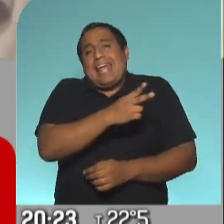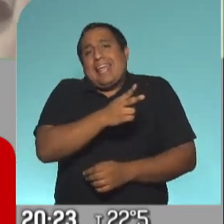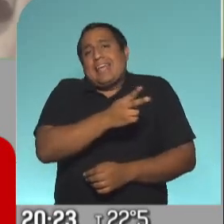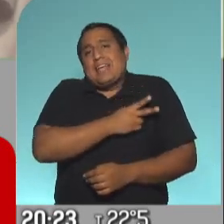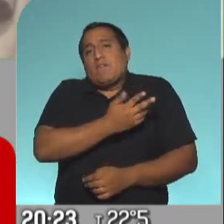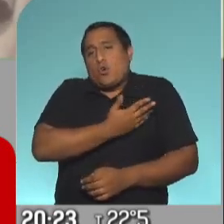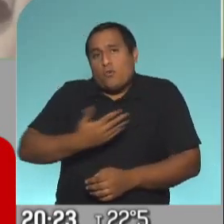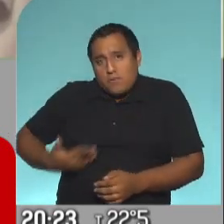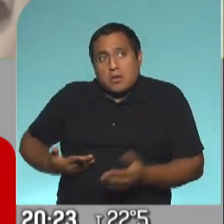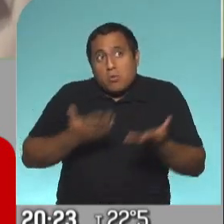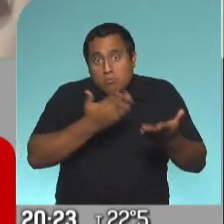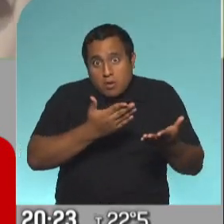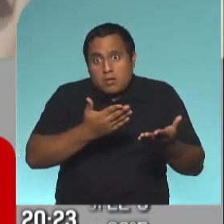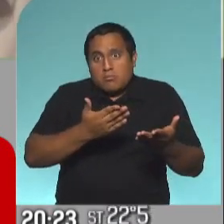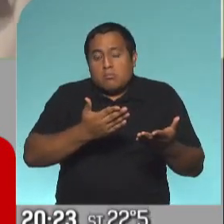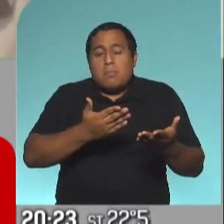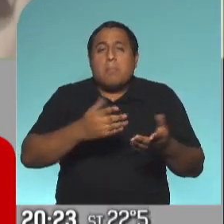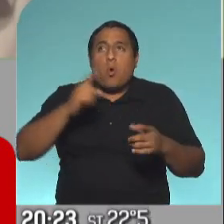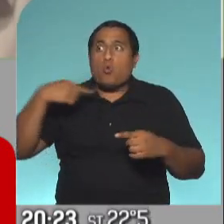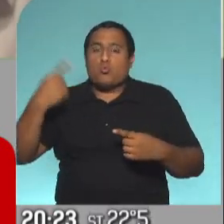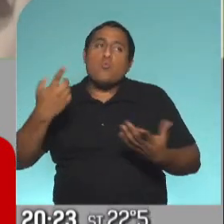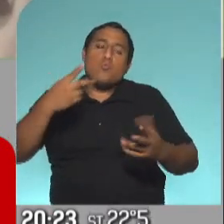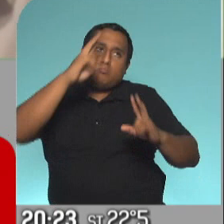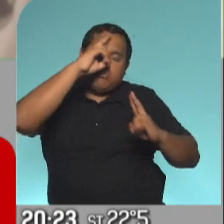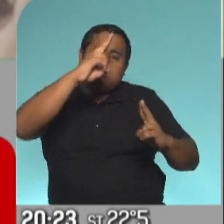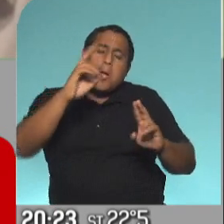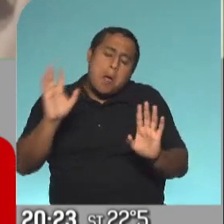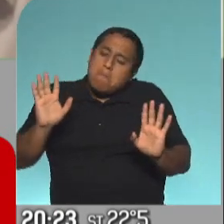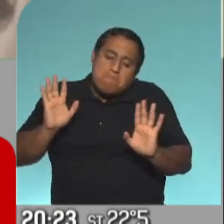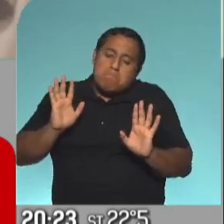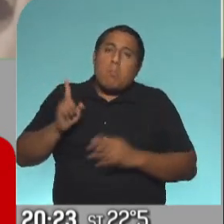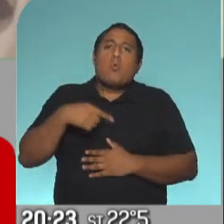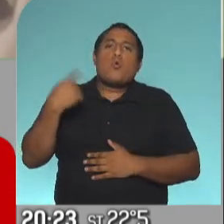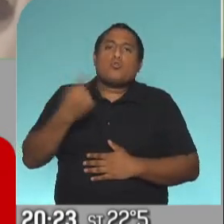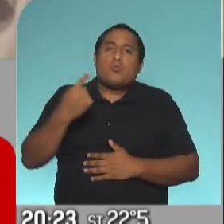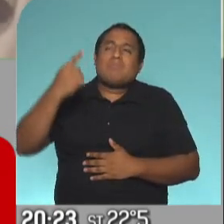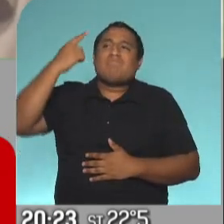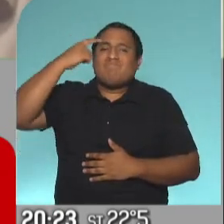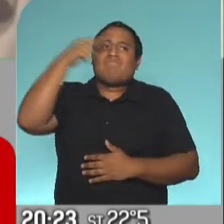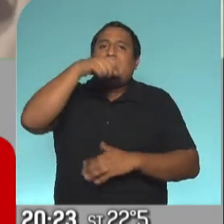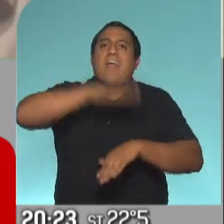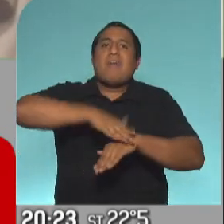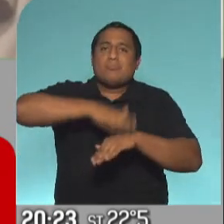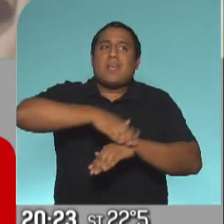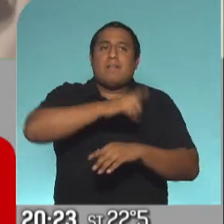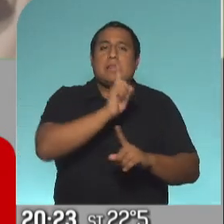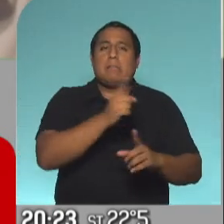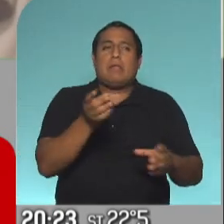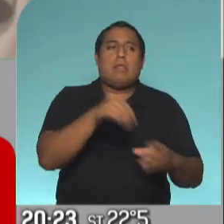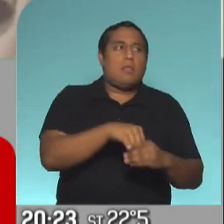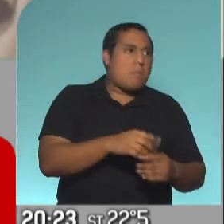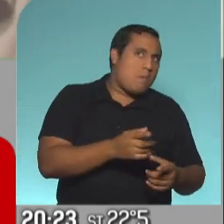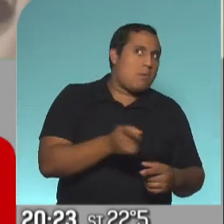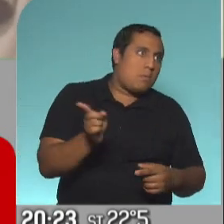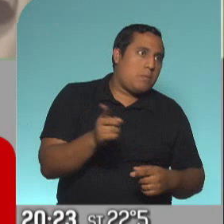Estado, eh, porque, bueno, entendemos que fue un autor responsable, fue partícipe